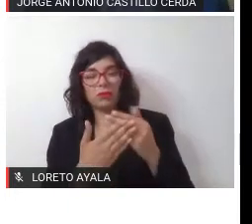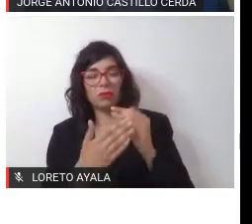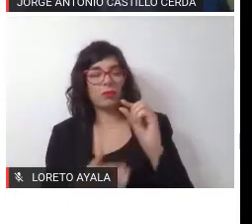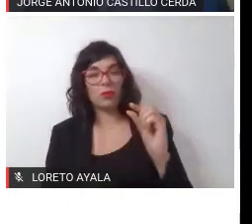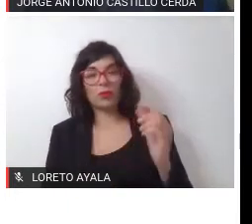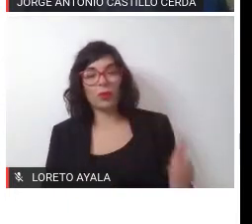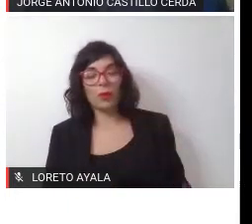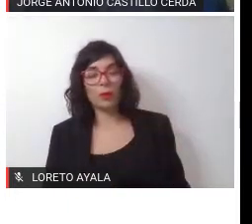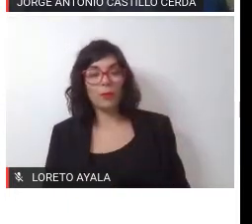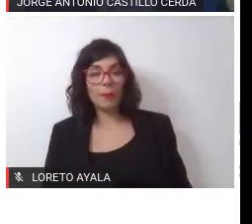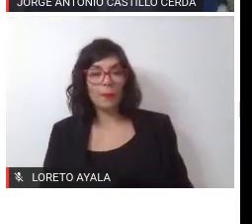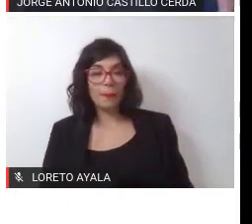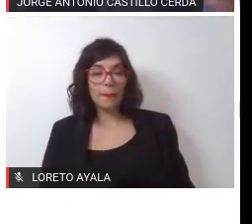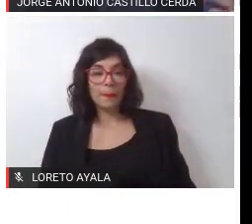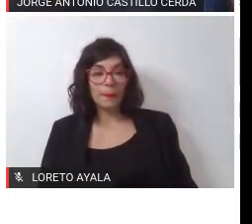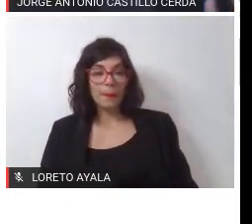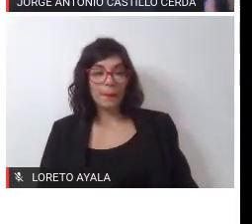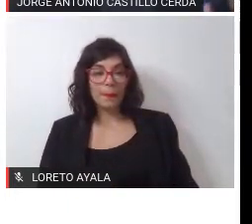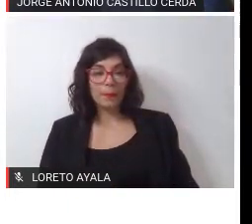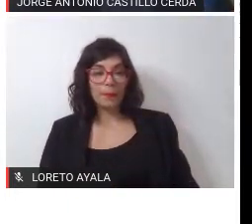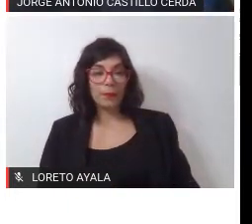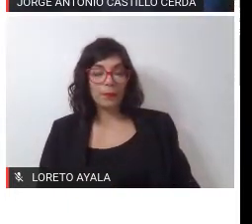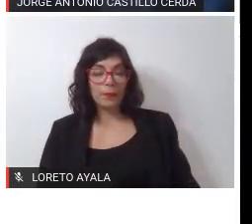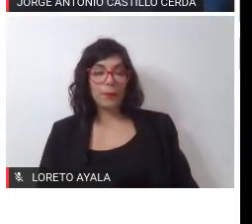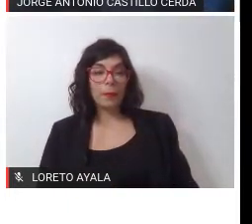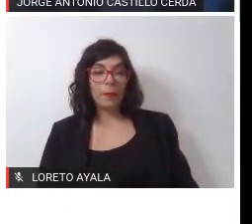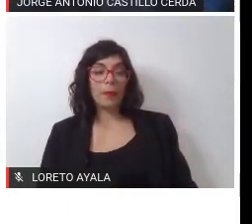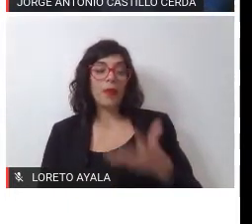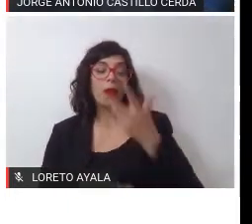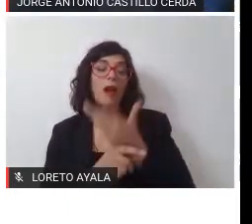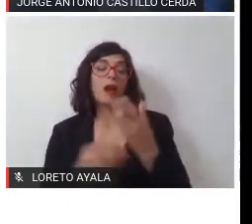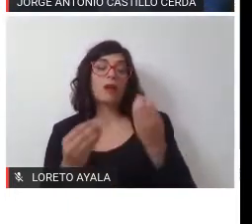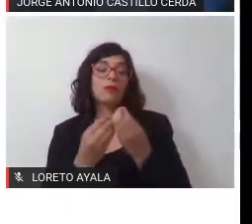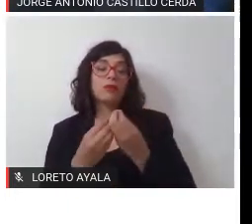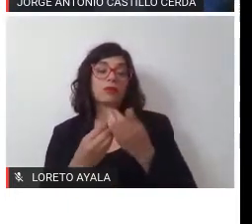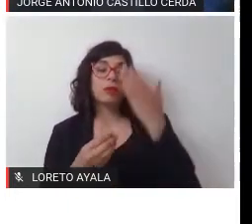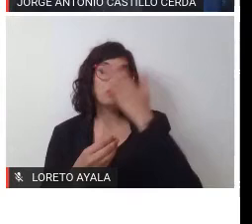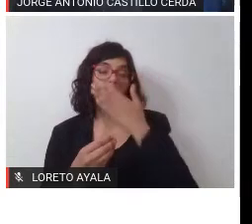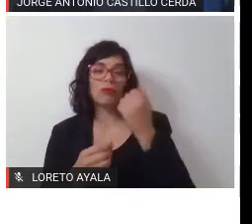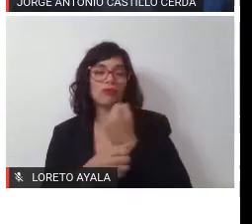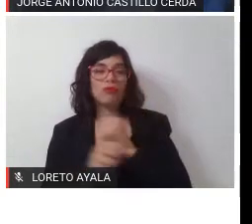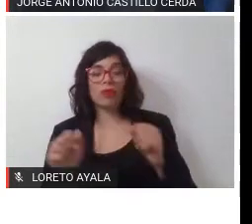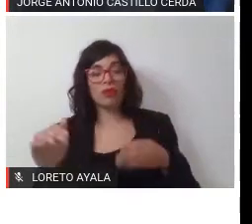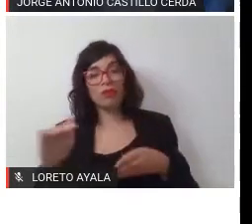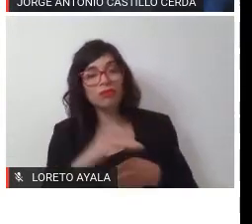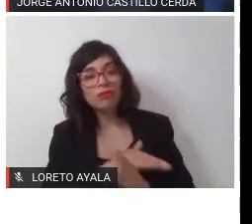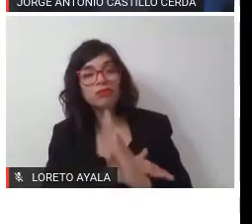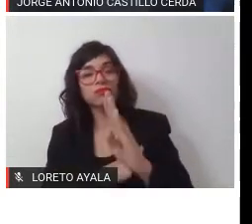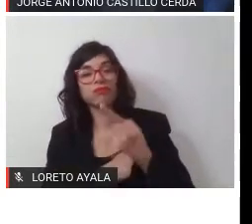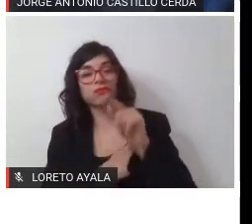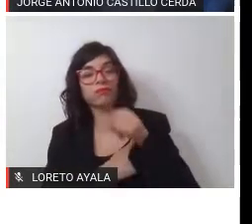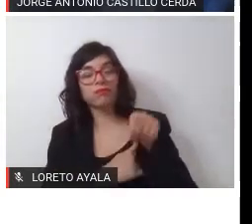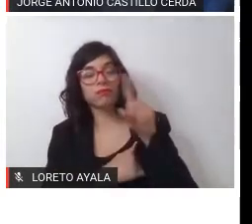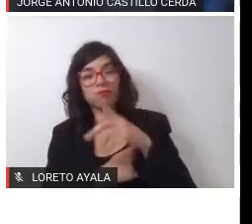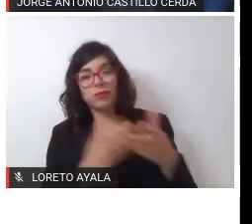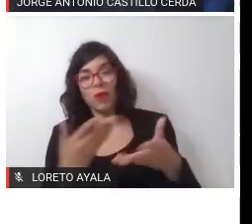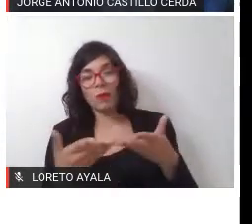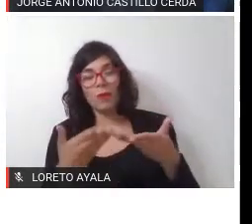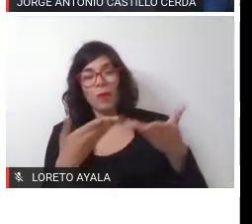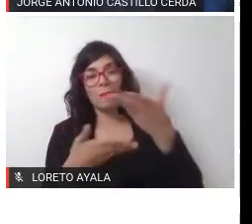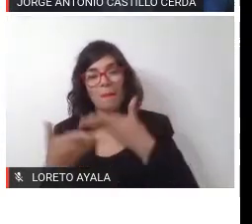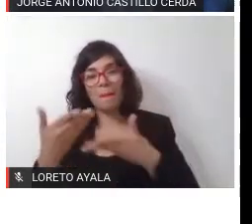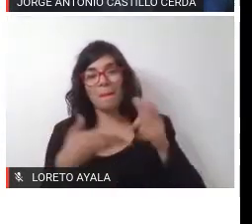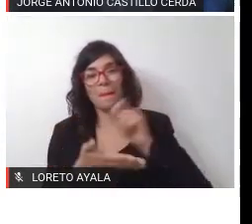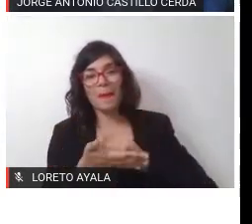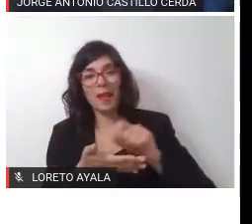Entonces hay un alto porcentaje de alumnos que no logra ingresar al sistema sincrónico de